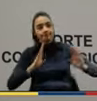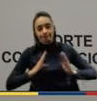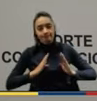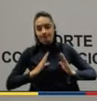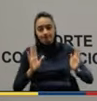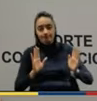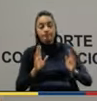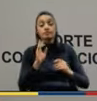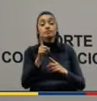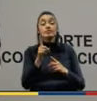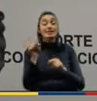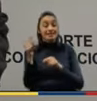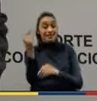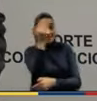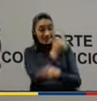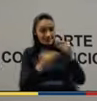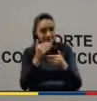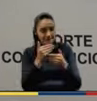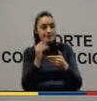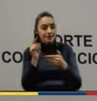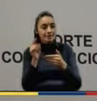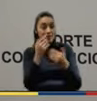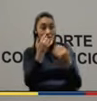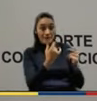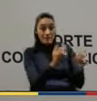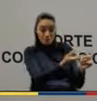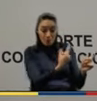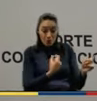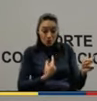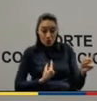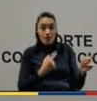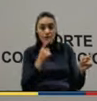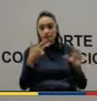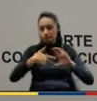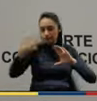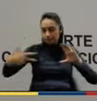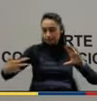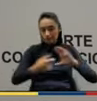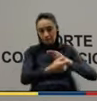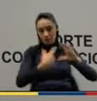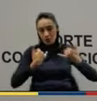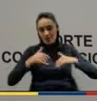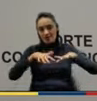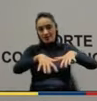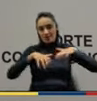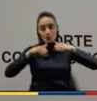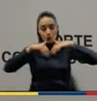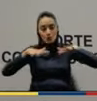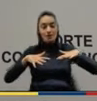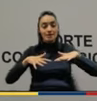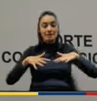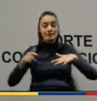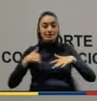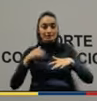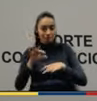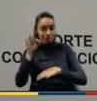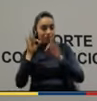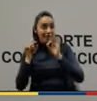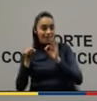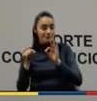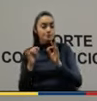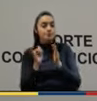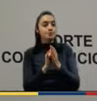varios elementos que permiten responder las preguntas que esta honorable Corte ha formulado para la audiencia pública del día de hoy. Los